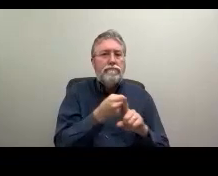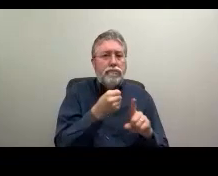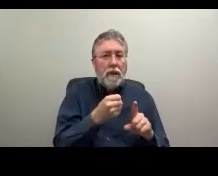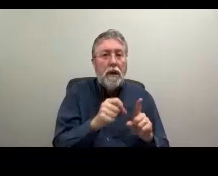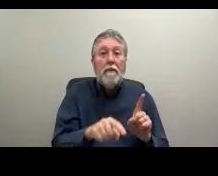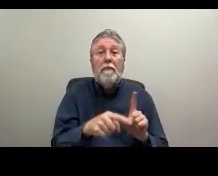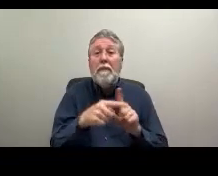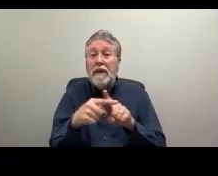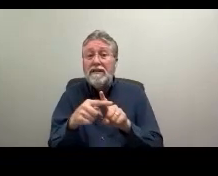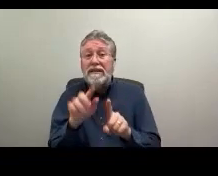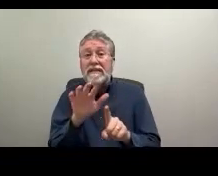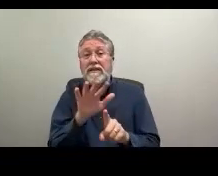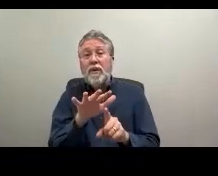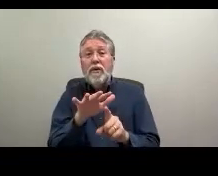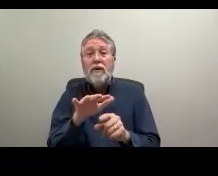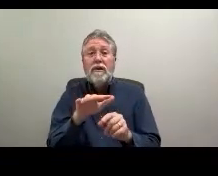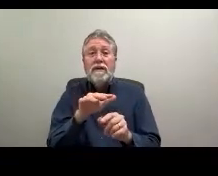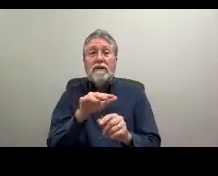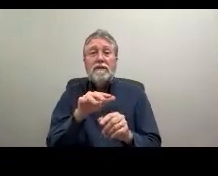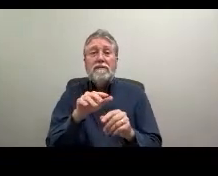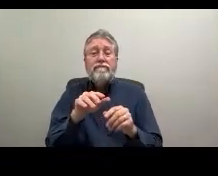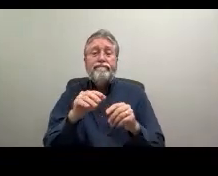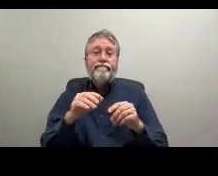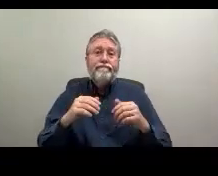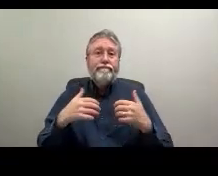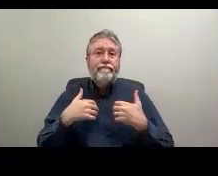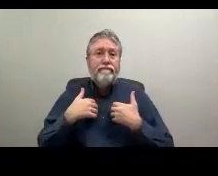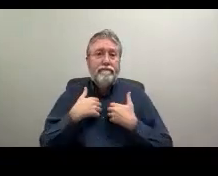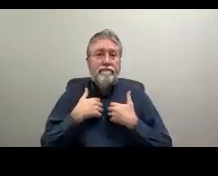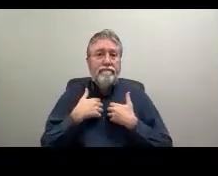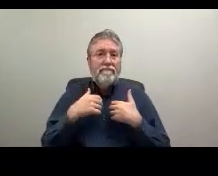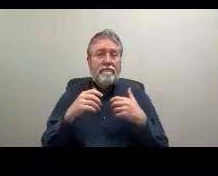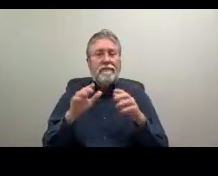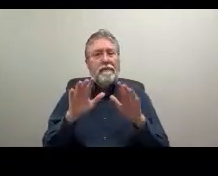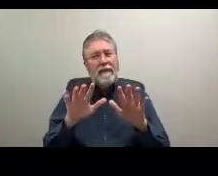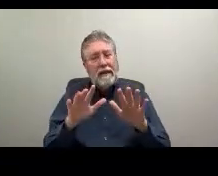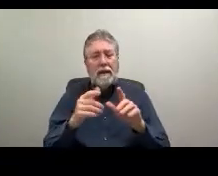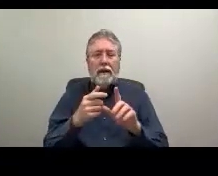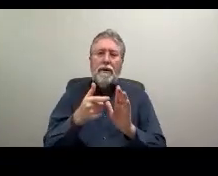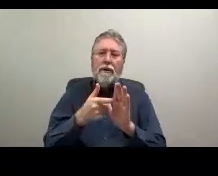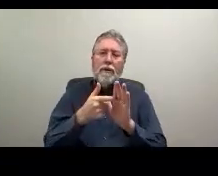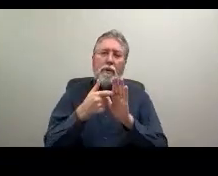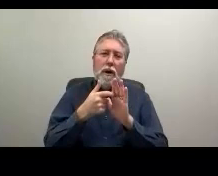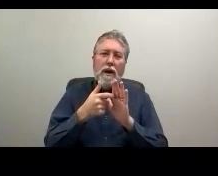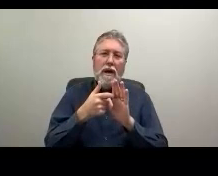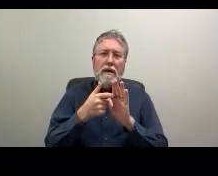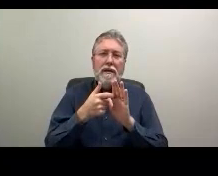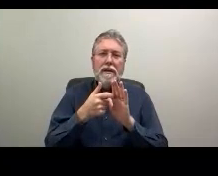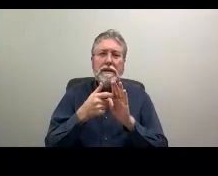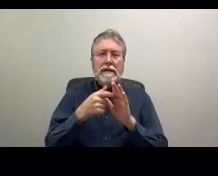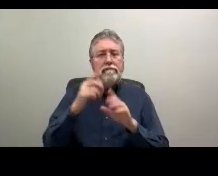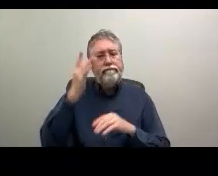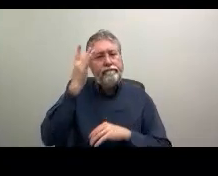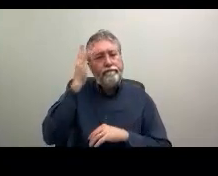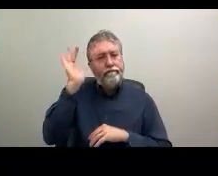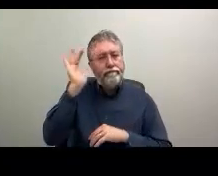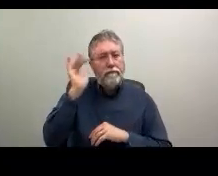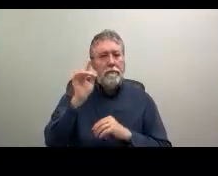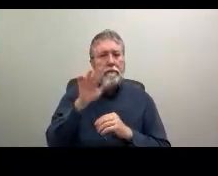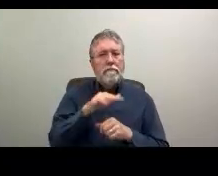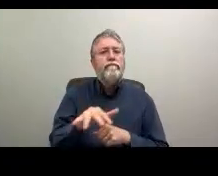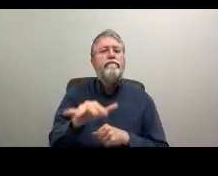Podrían unirse así. Requiere un poco de habilidad espacial, pero es perfectamente factible.